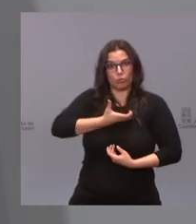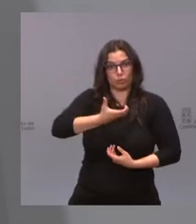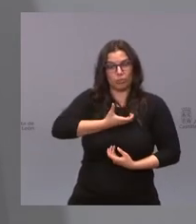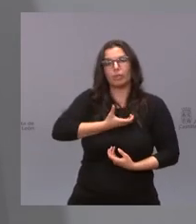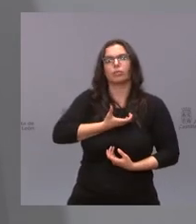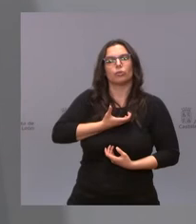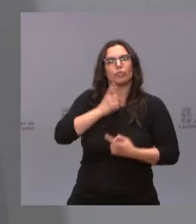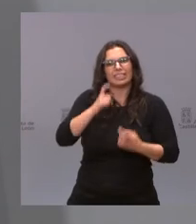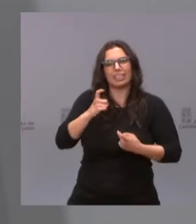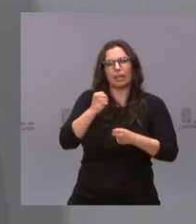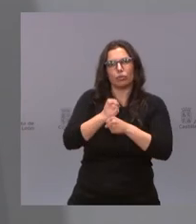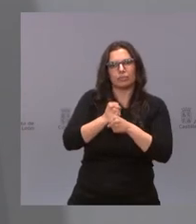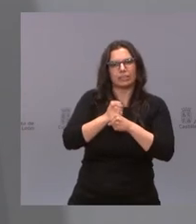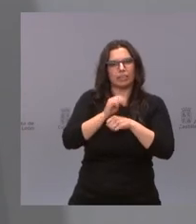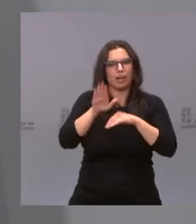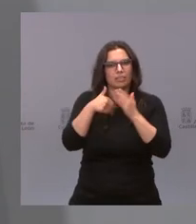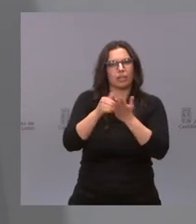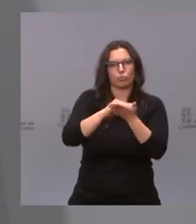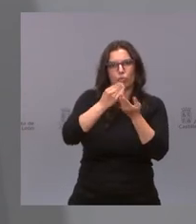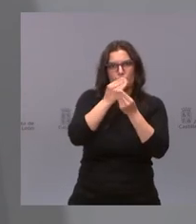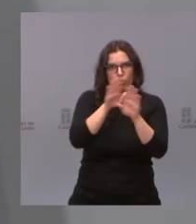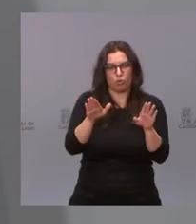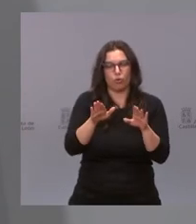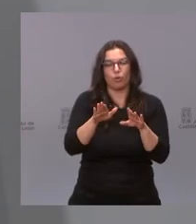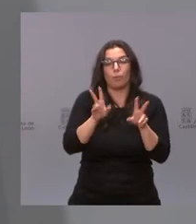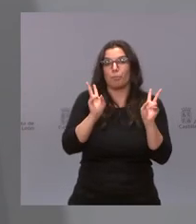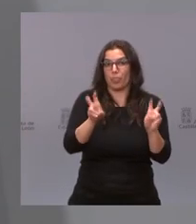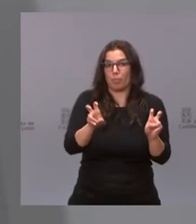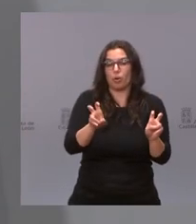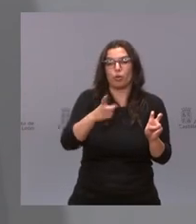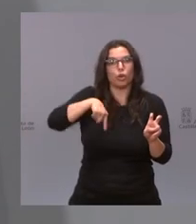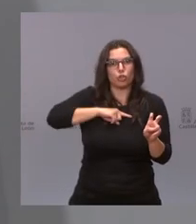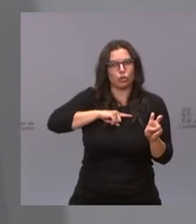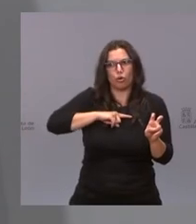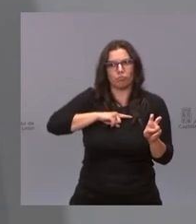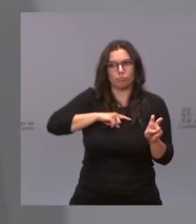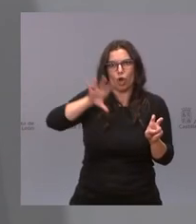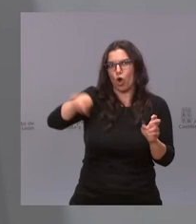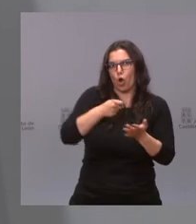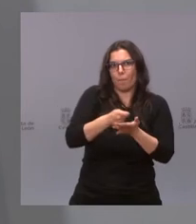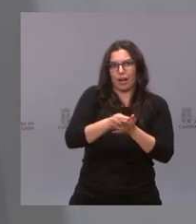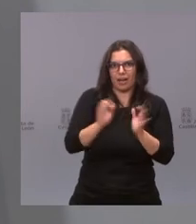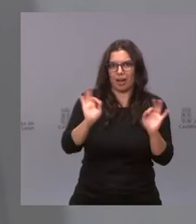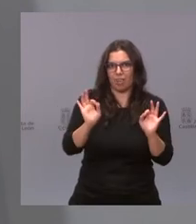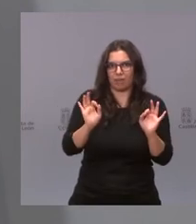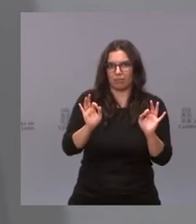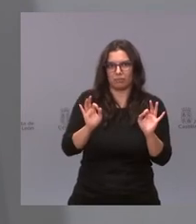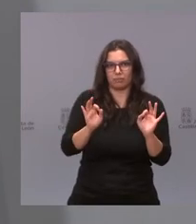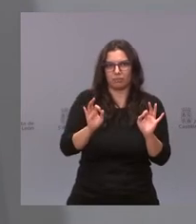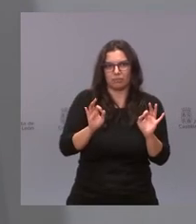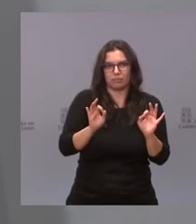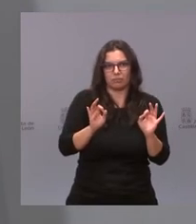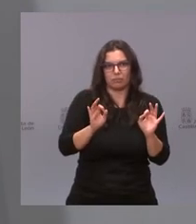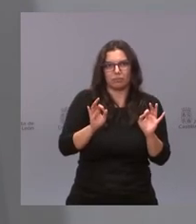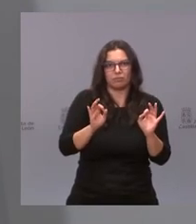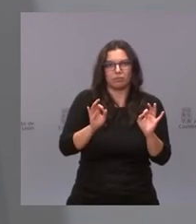buscar la mejor solución posible. En principio, ya le digo, nosotros no compramos los terrenos, nuestra intención, si no los compramos,